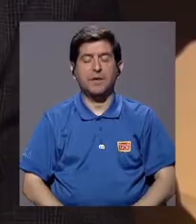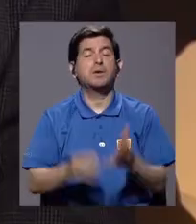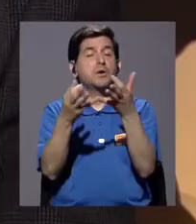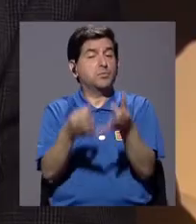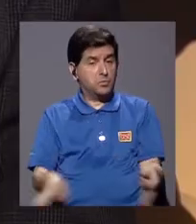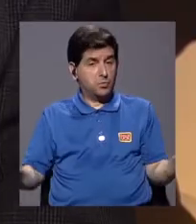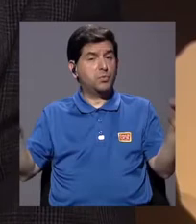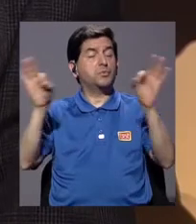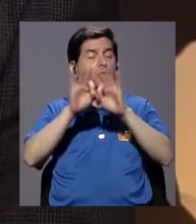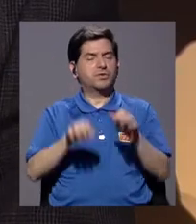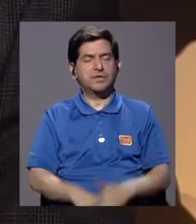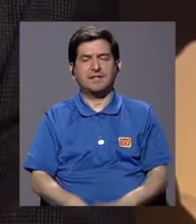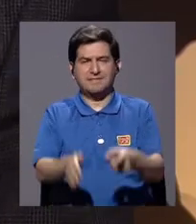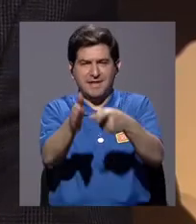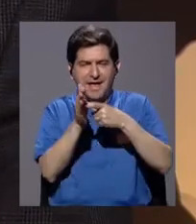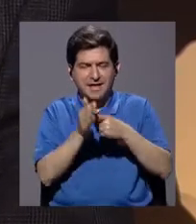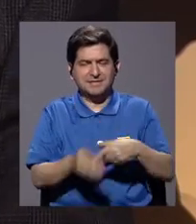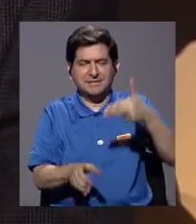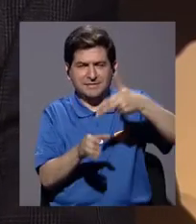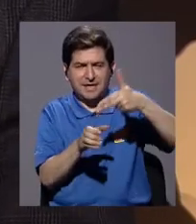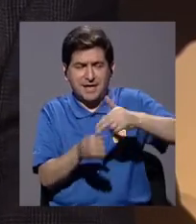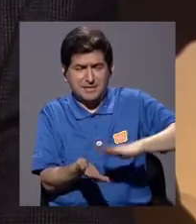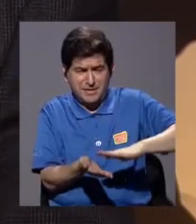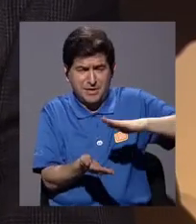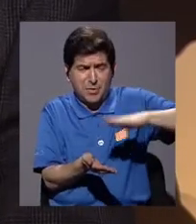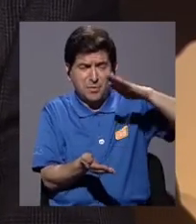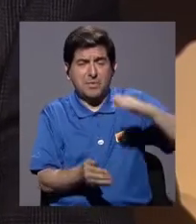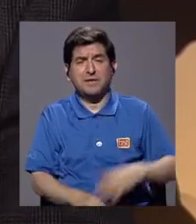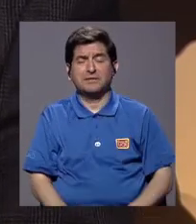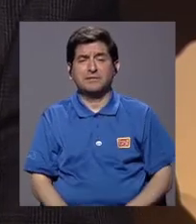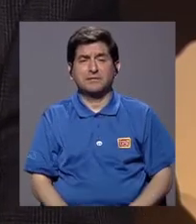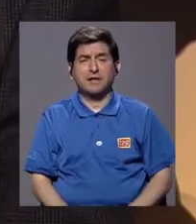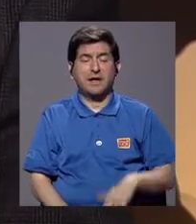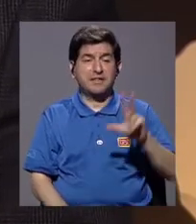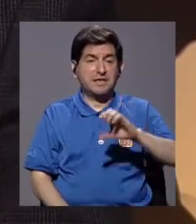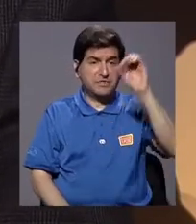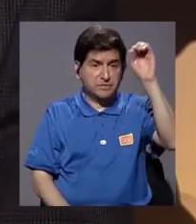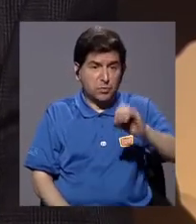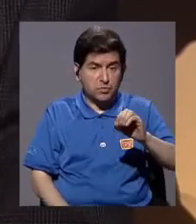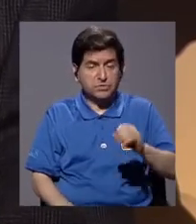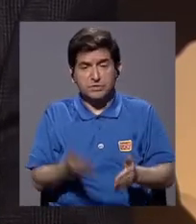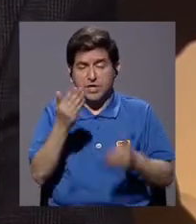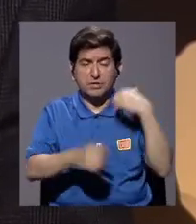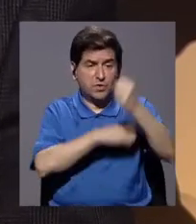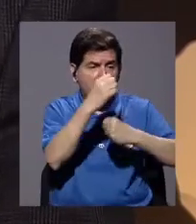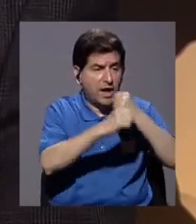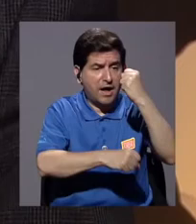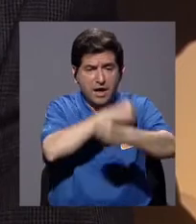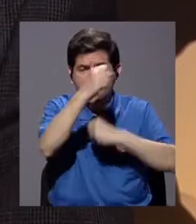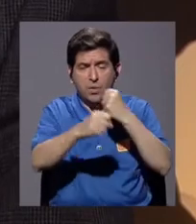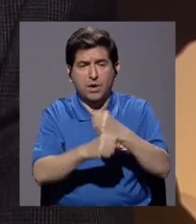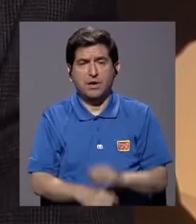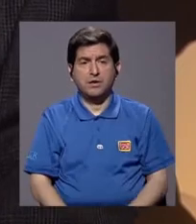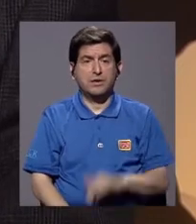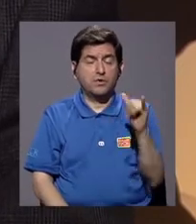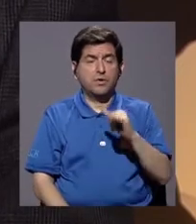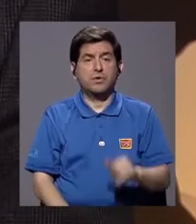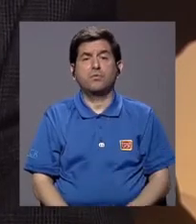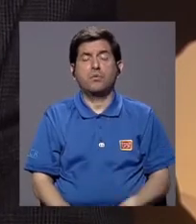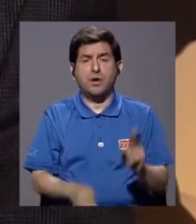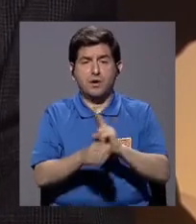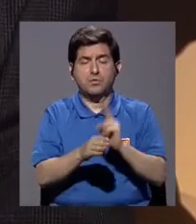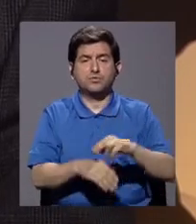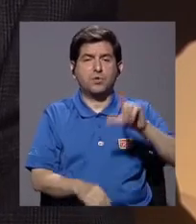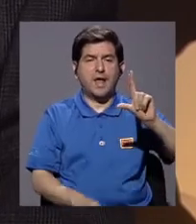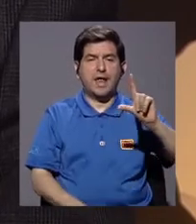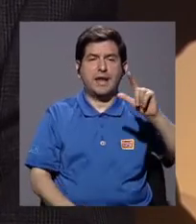es importante porque la demanda de hidrocarburos sigue creciendo aceleradamente, un 3% digamos anual, y también el consumo